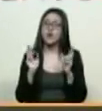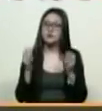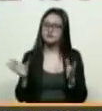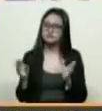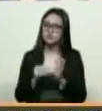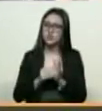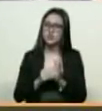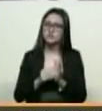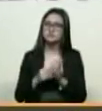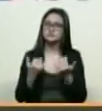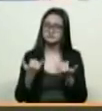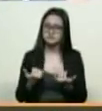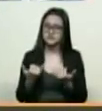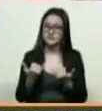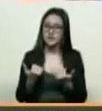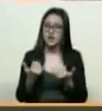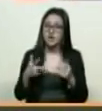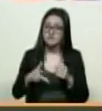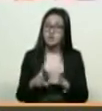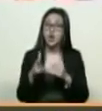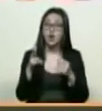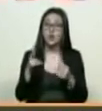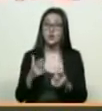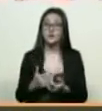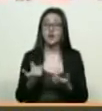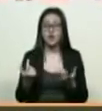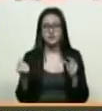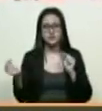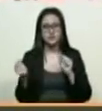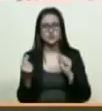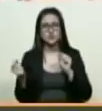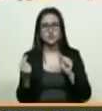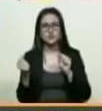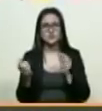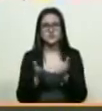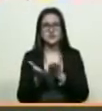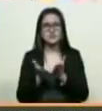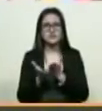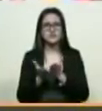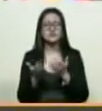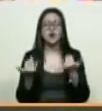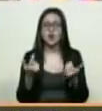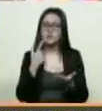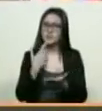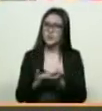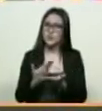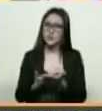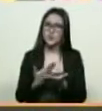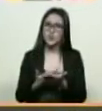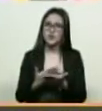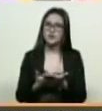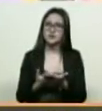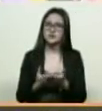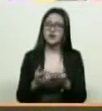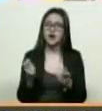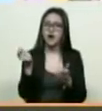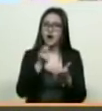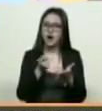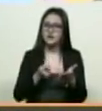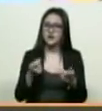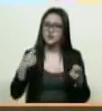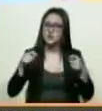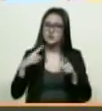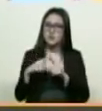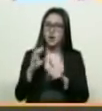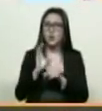pues de ese relanzamiento. Estamos discutiendo con los prestadores de servicios, pero también estamos proponiendo desde la cultura de las artes, porque el turismo y la